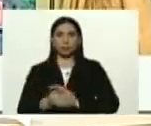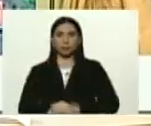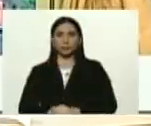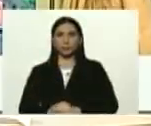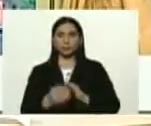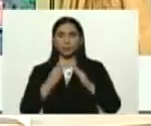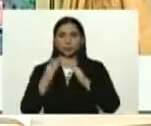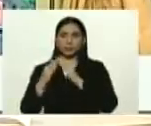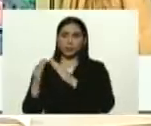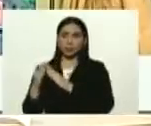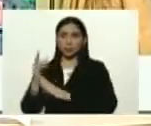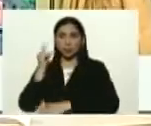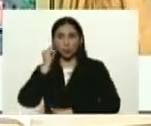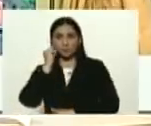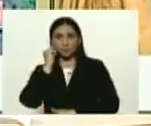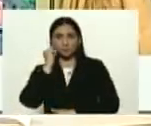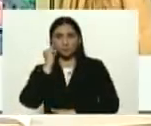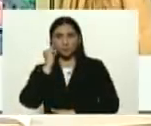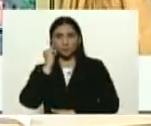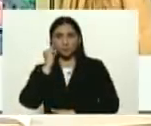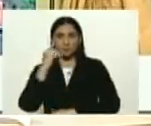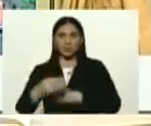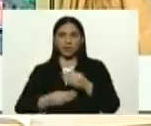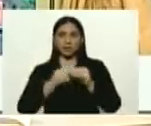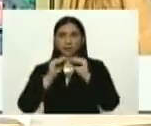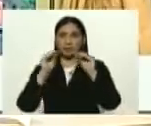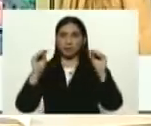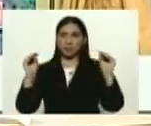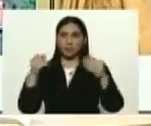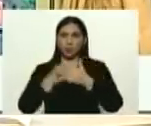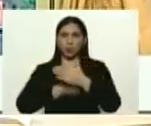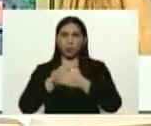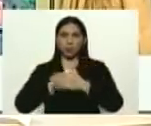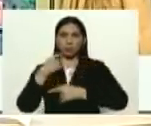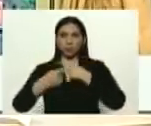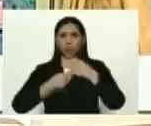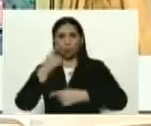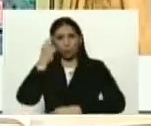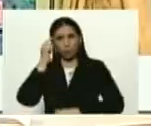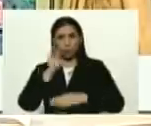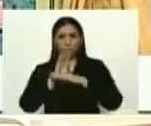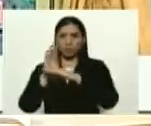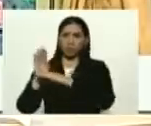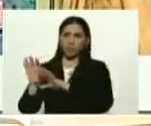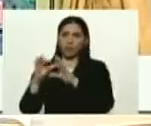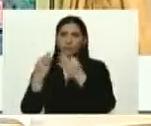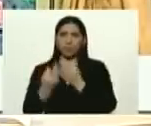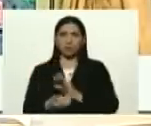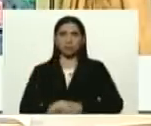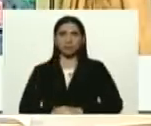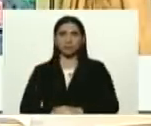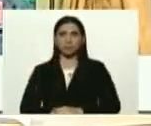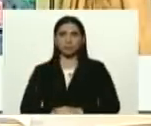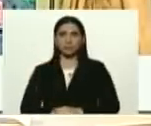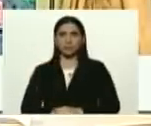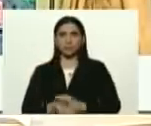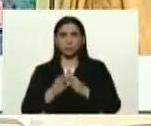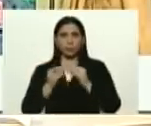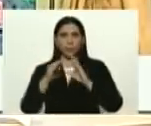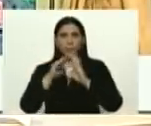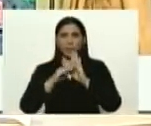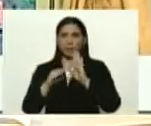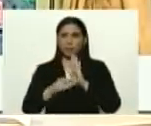hogar, a la mujer. Hacerle este llamado al combate diario por cuidar la familia, por todas las